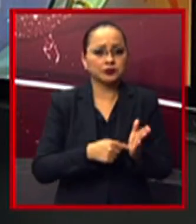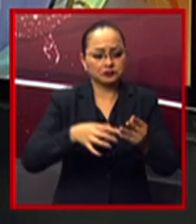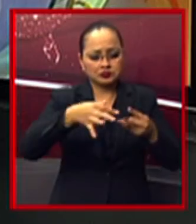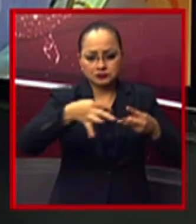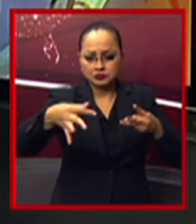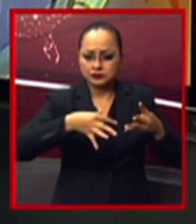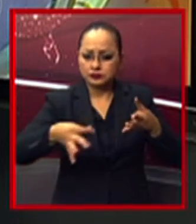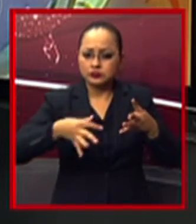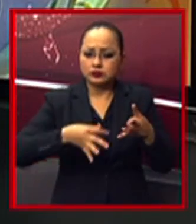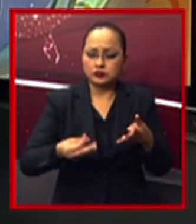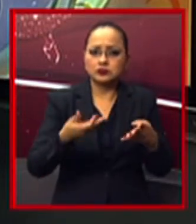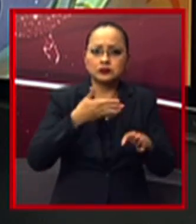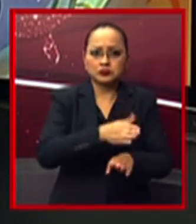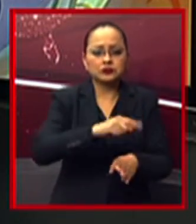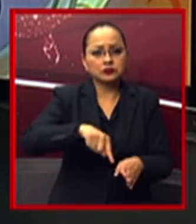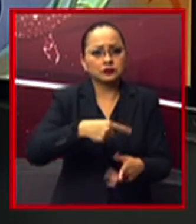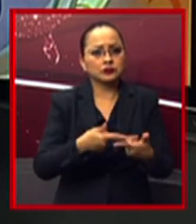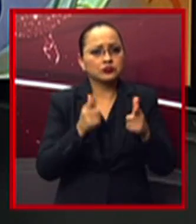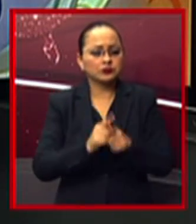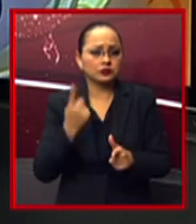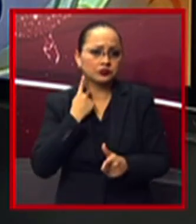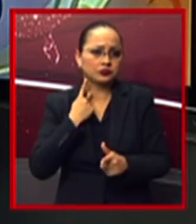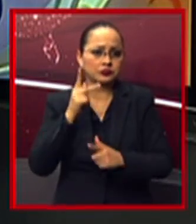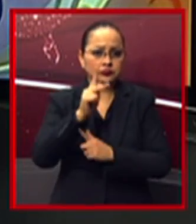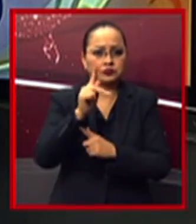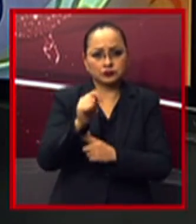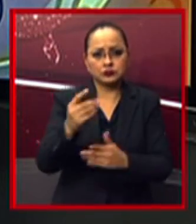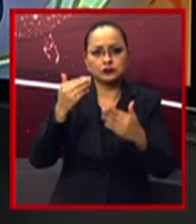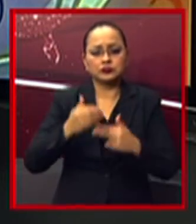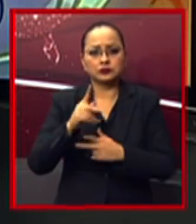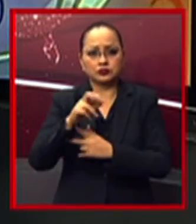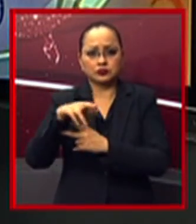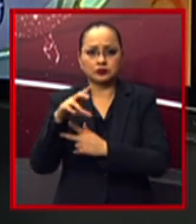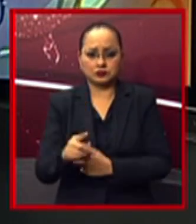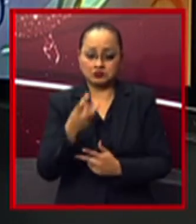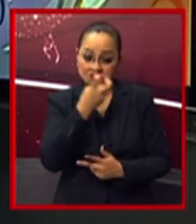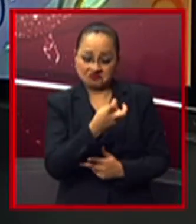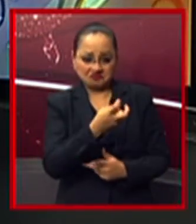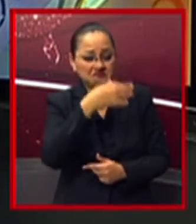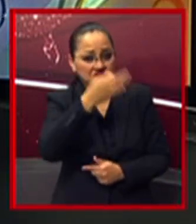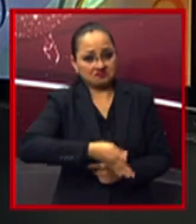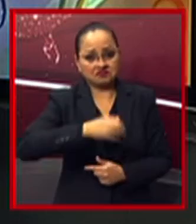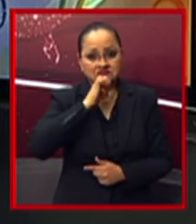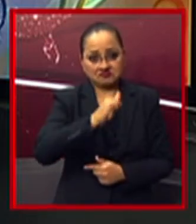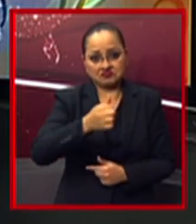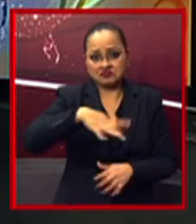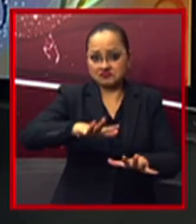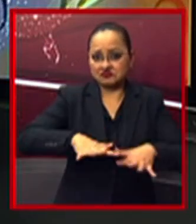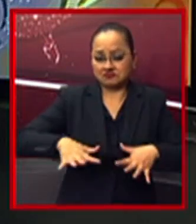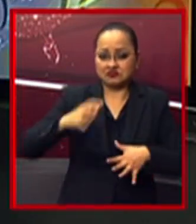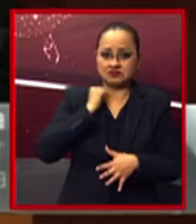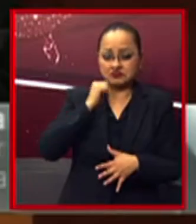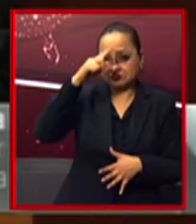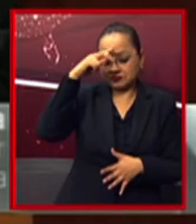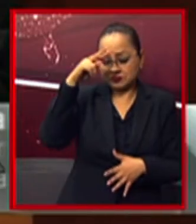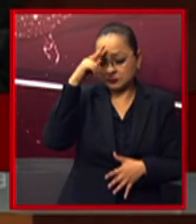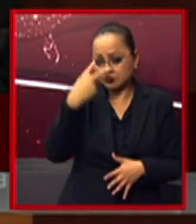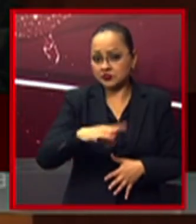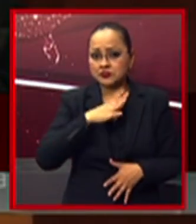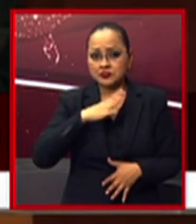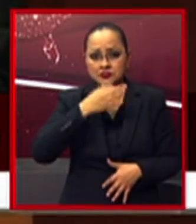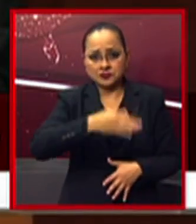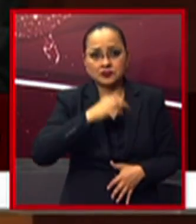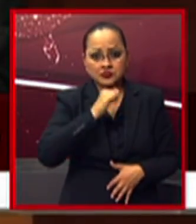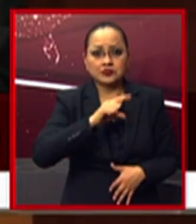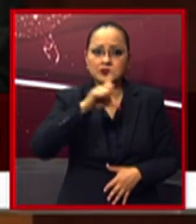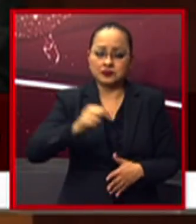al dictamen por parte de los senadores de los grupos parlamentarios del PT y el PRD, las cuales fueron rechazadas por el Pleno del Senado. Finalmente la minuta